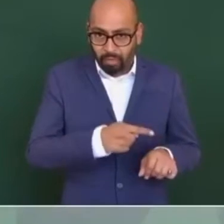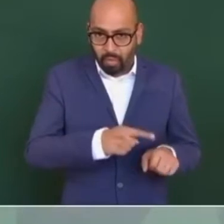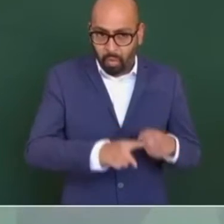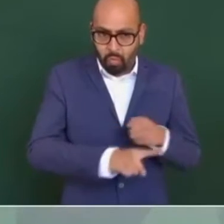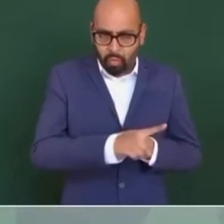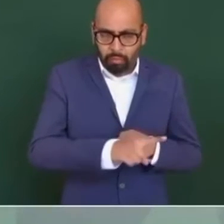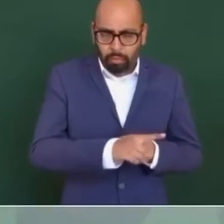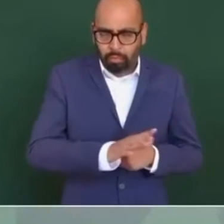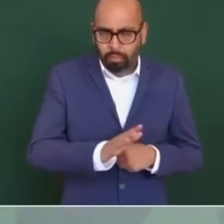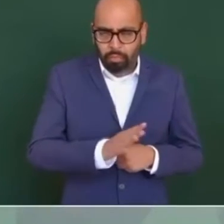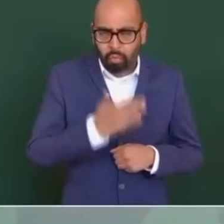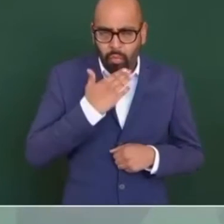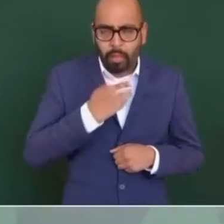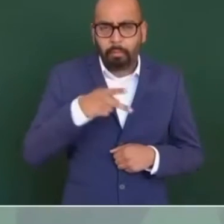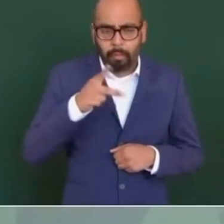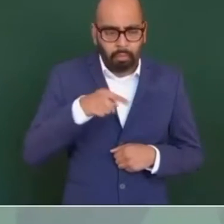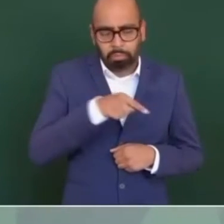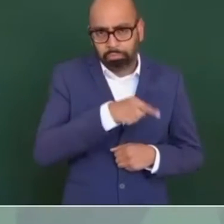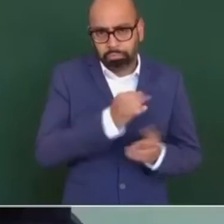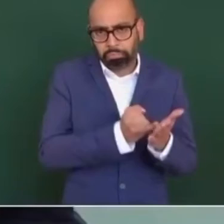decidió quedarse en el hospital